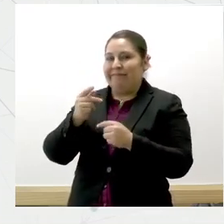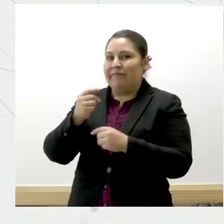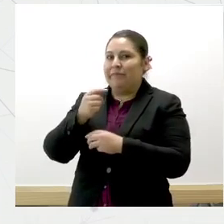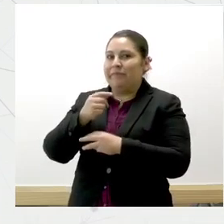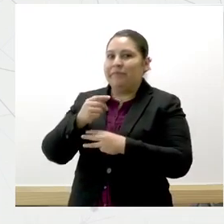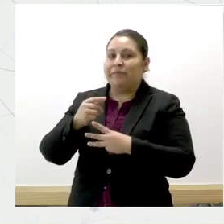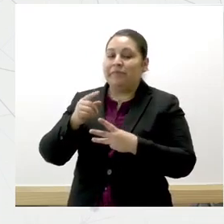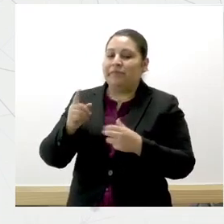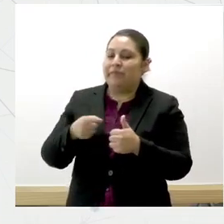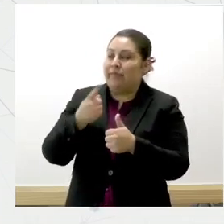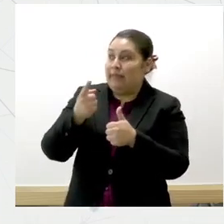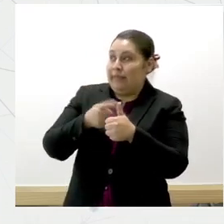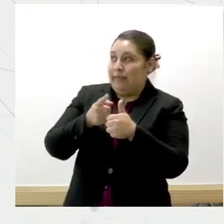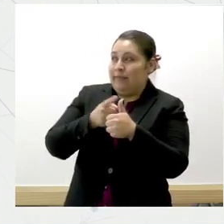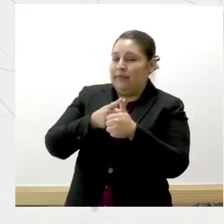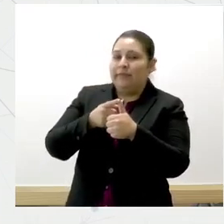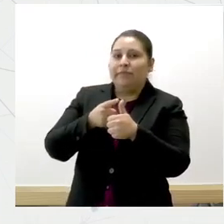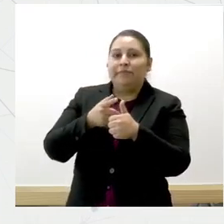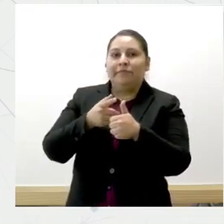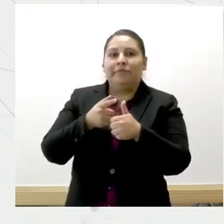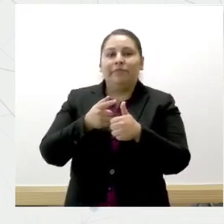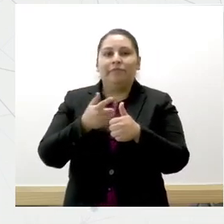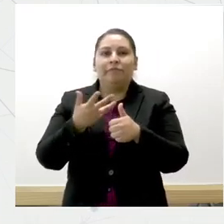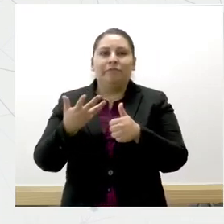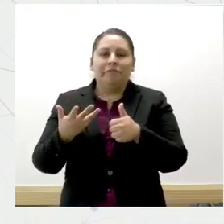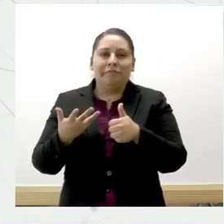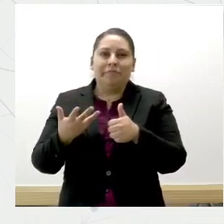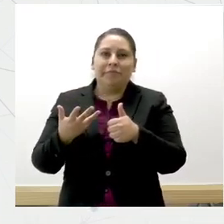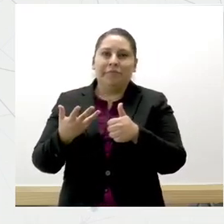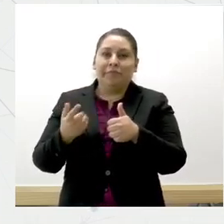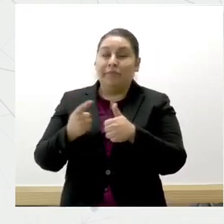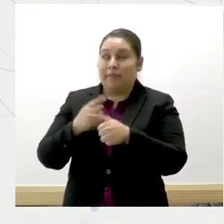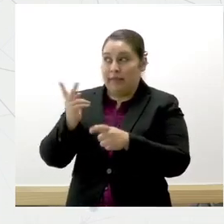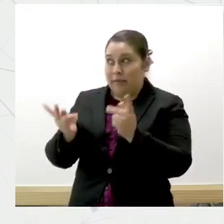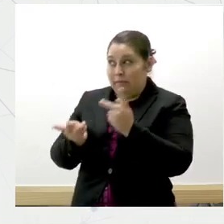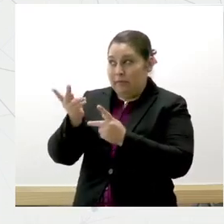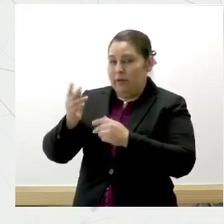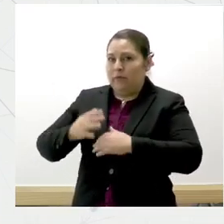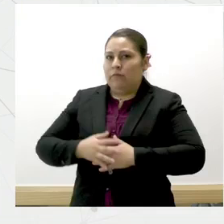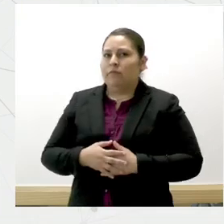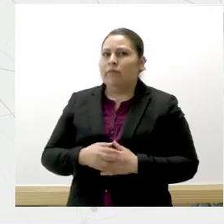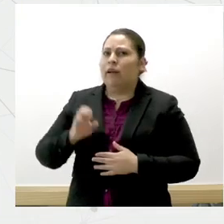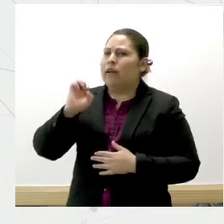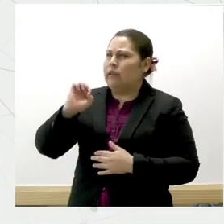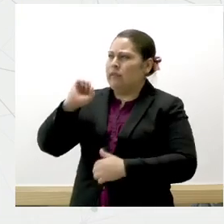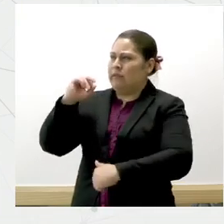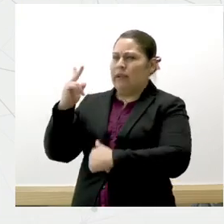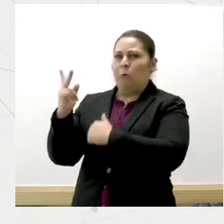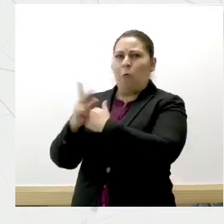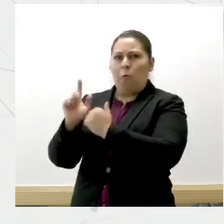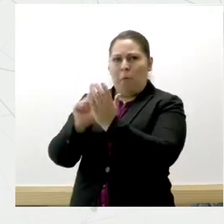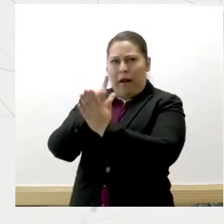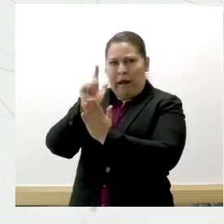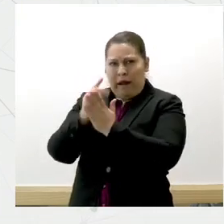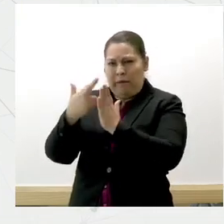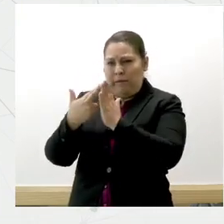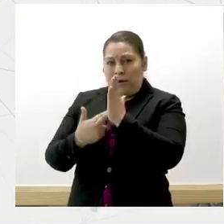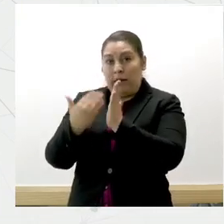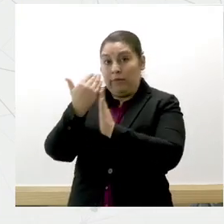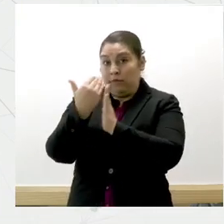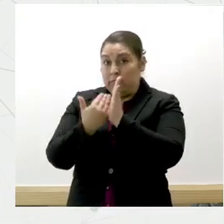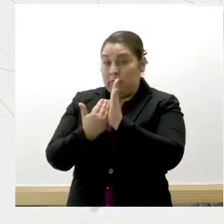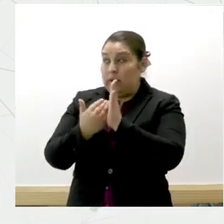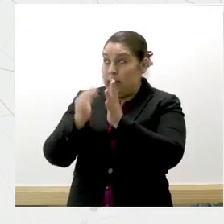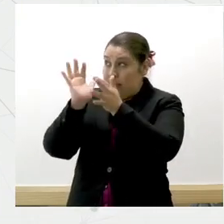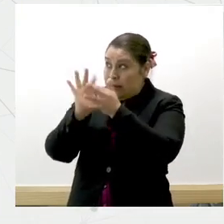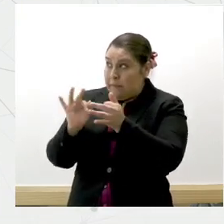Mira, la primera es preguntar, ¿la legislación europea considera en algún apartado la restricción de